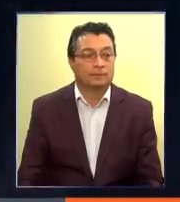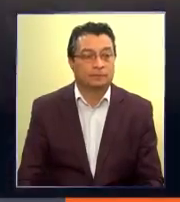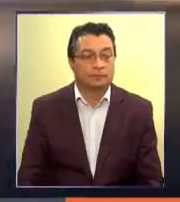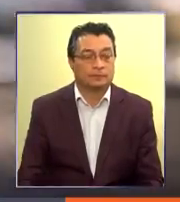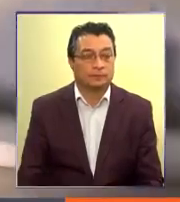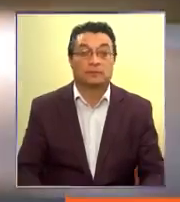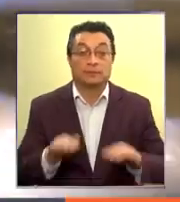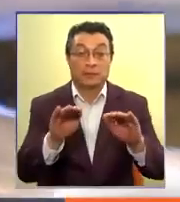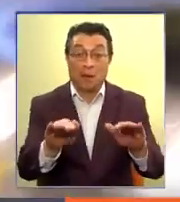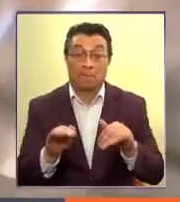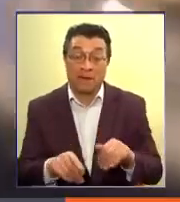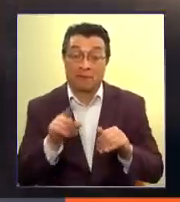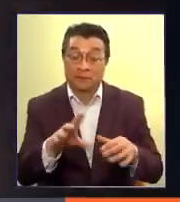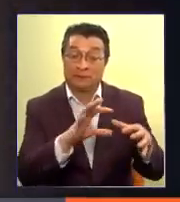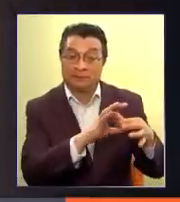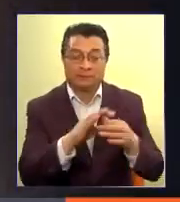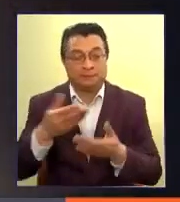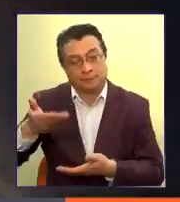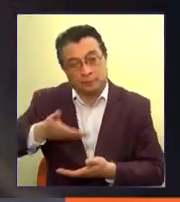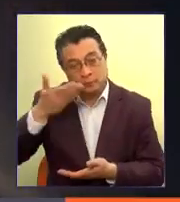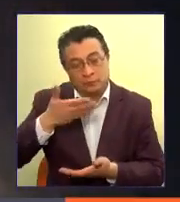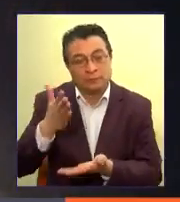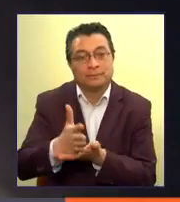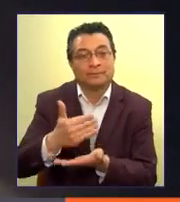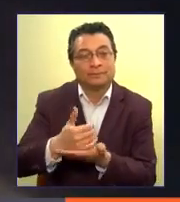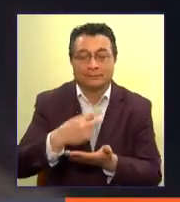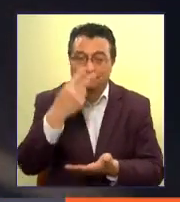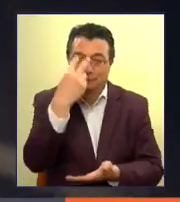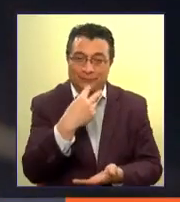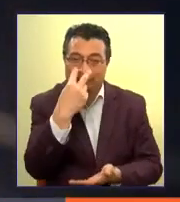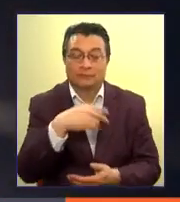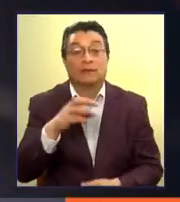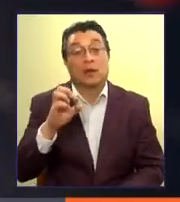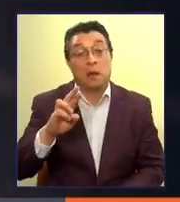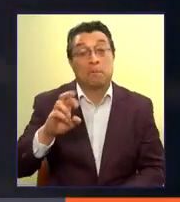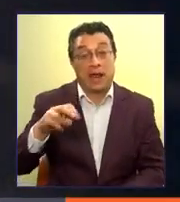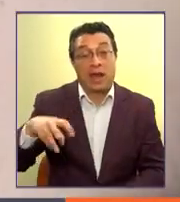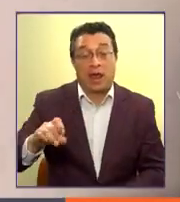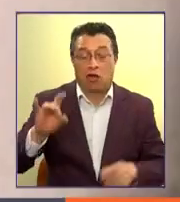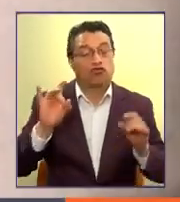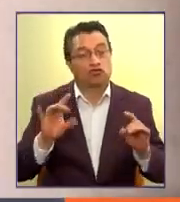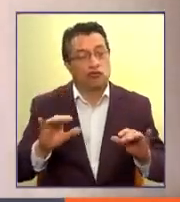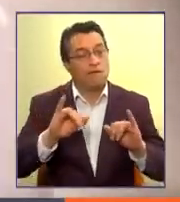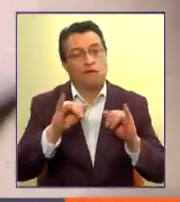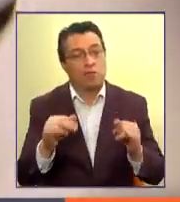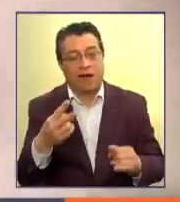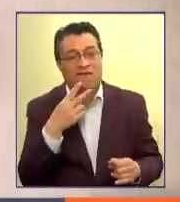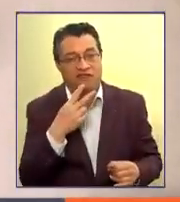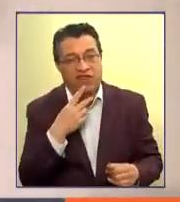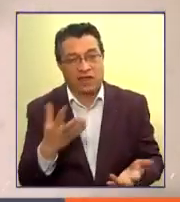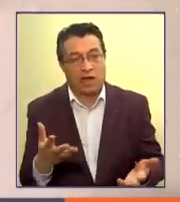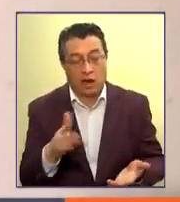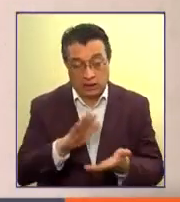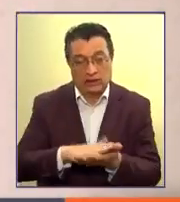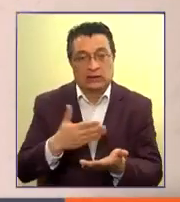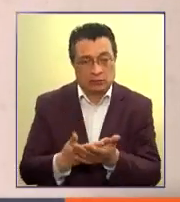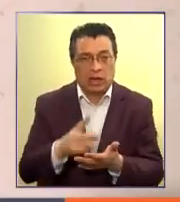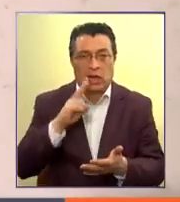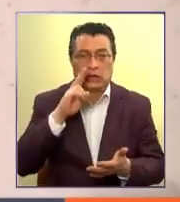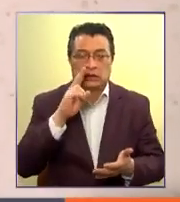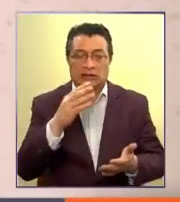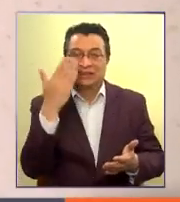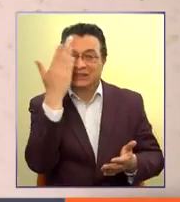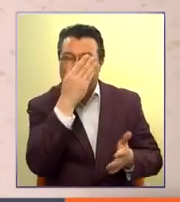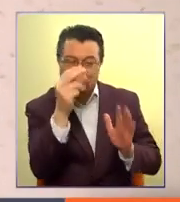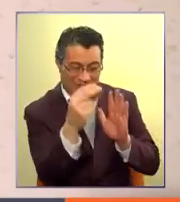Lo mismo les pasó con la sopa de cebolla, porque Prana es también un estilo de vida. Uno saludable y sin sellos, alimento